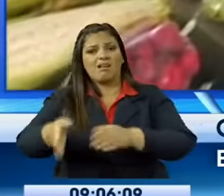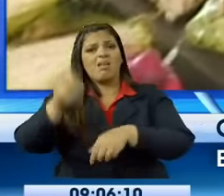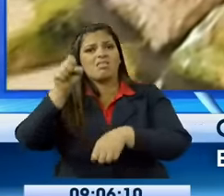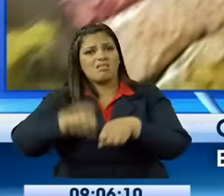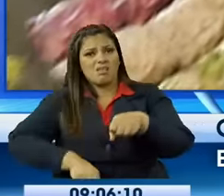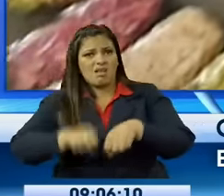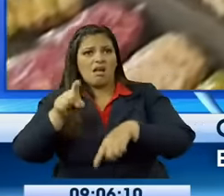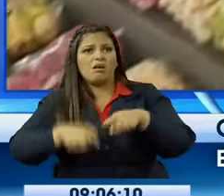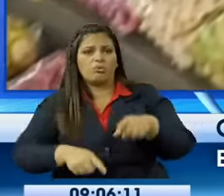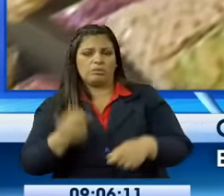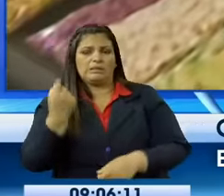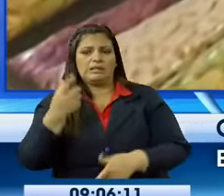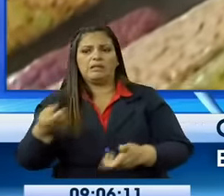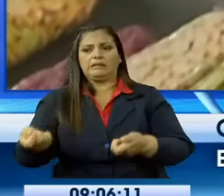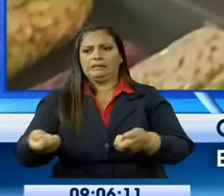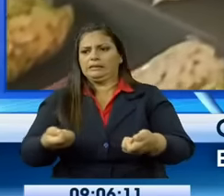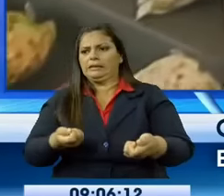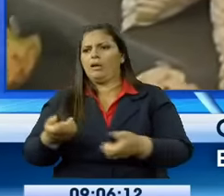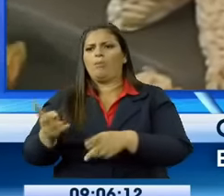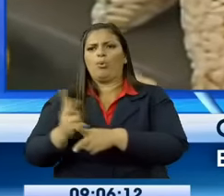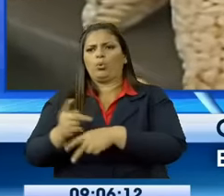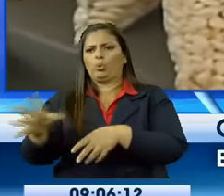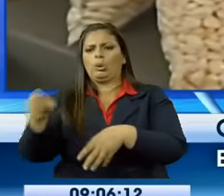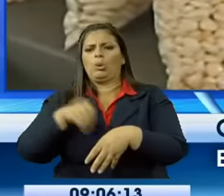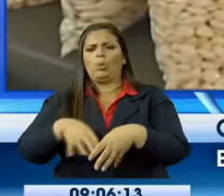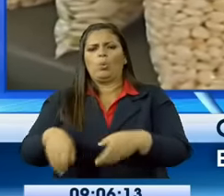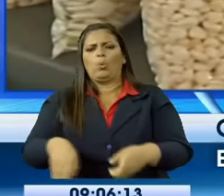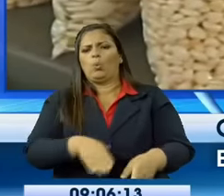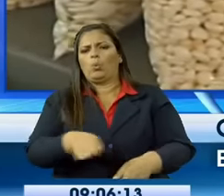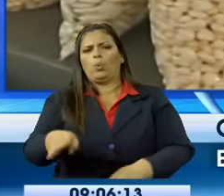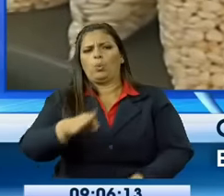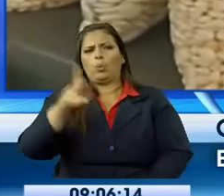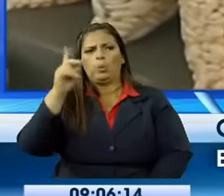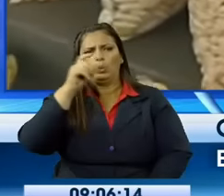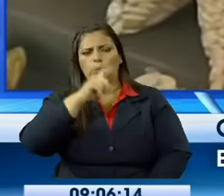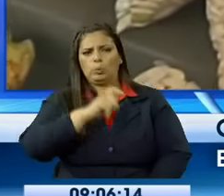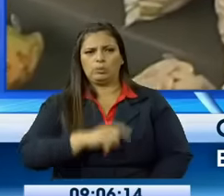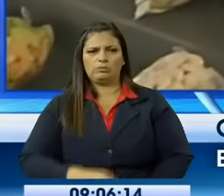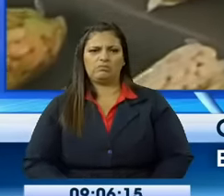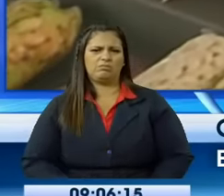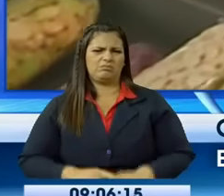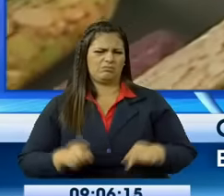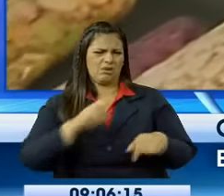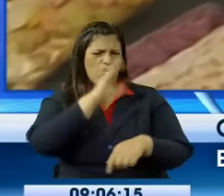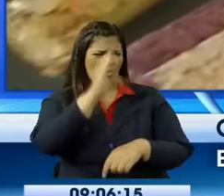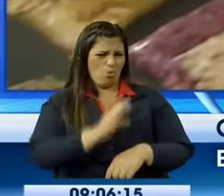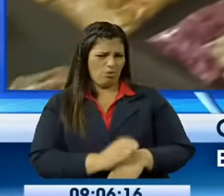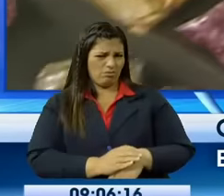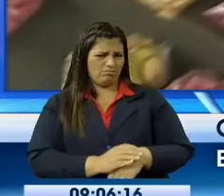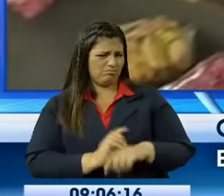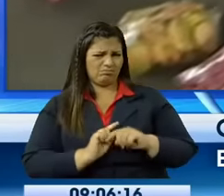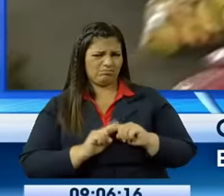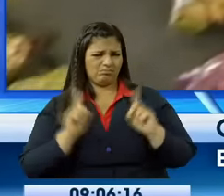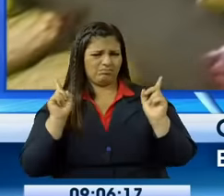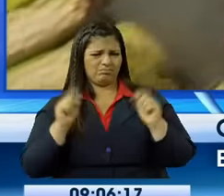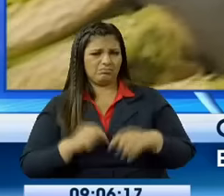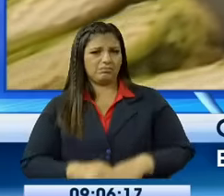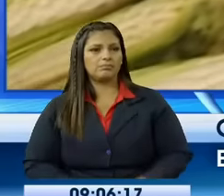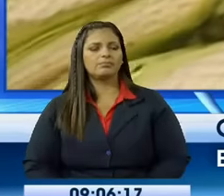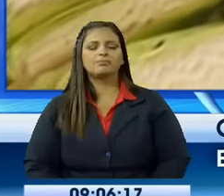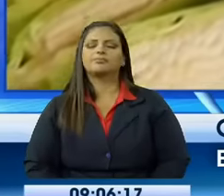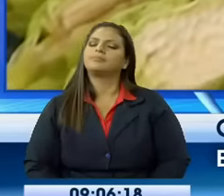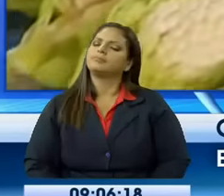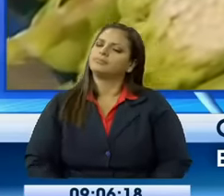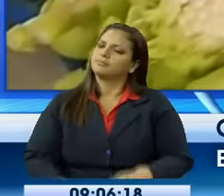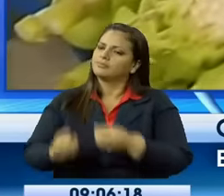decir, Hugo, cada semana hay incrementos. Hay alguna novedad, ¿no? Cada semana, sí. Siempre. Y las